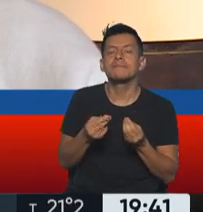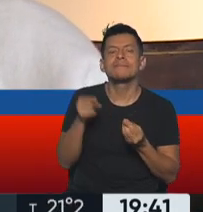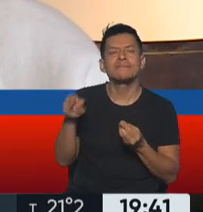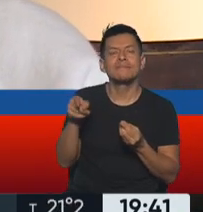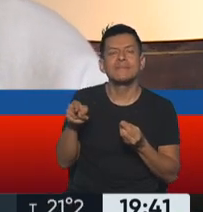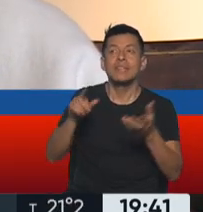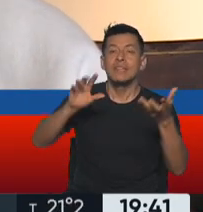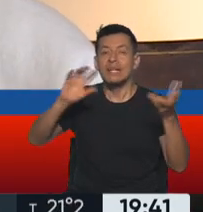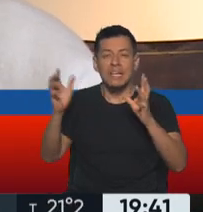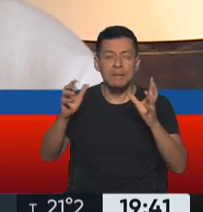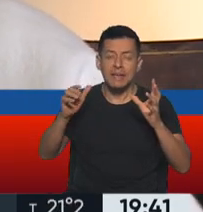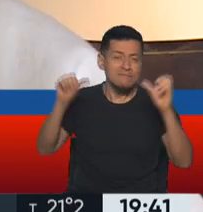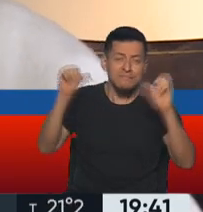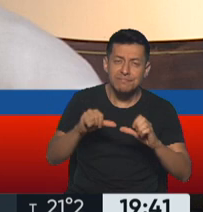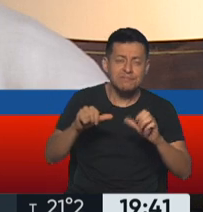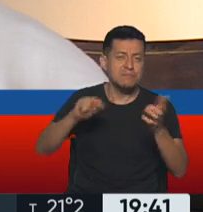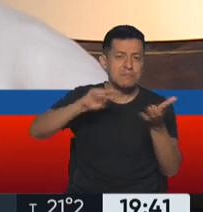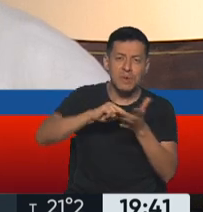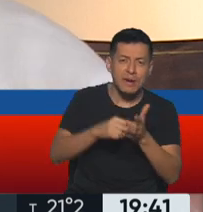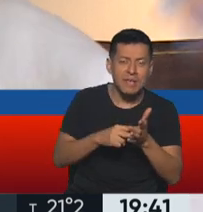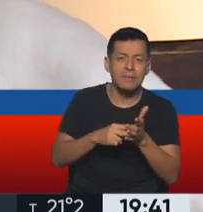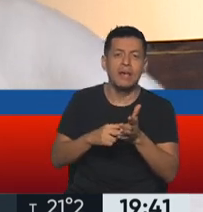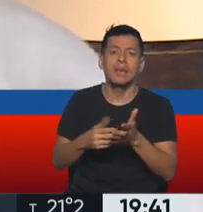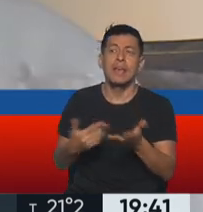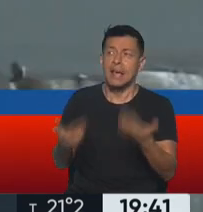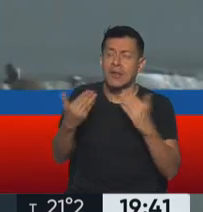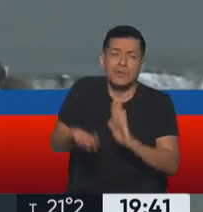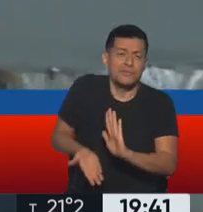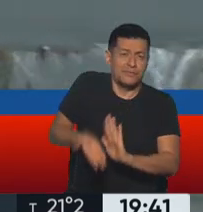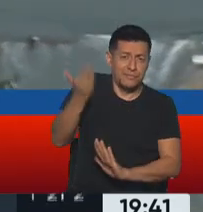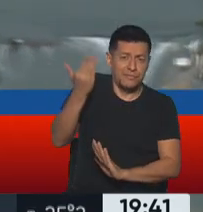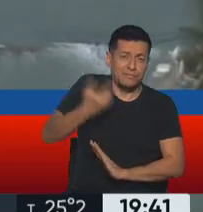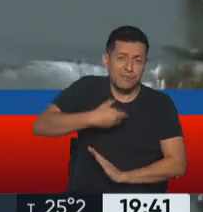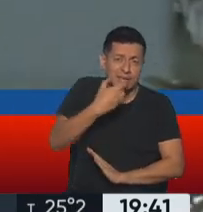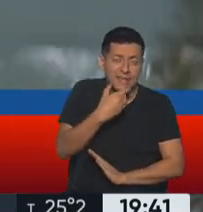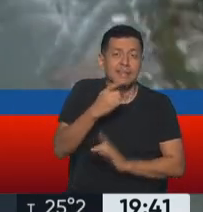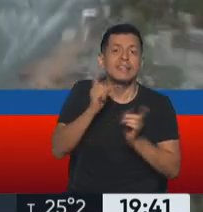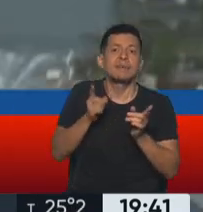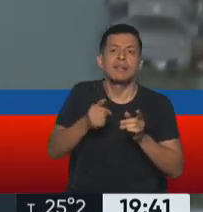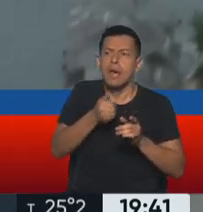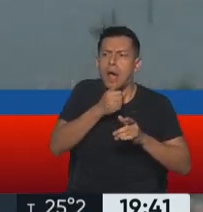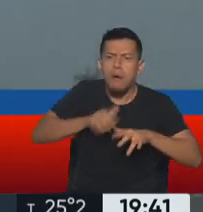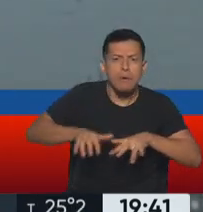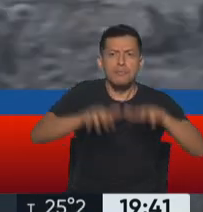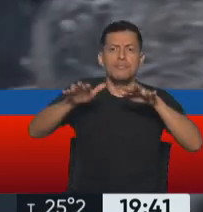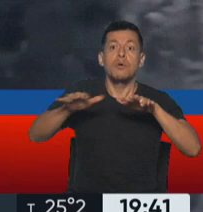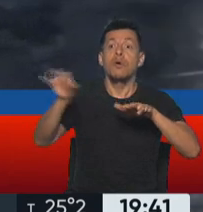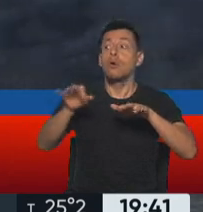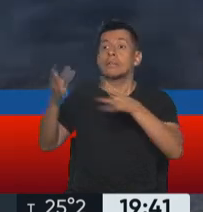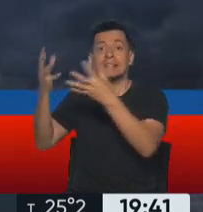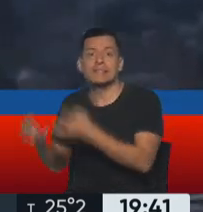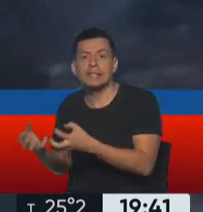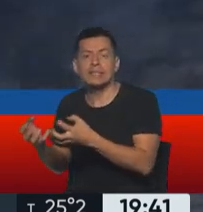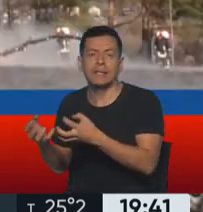climáticos extremos que no solamente abarcan olas sino que también implican inundaciones sequías y